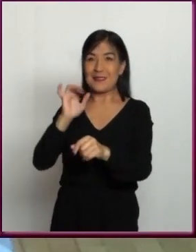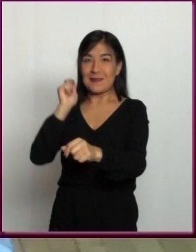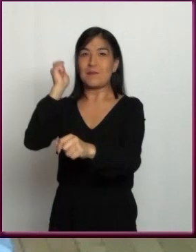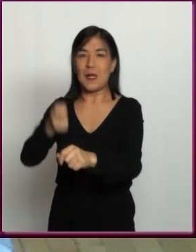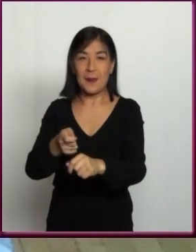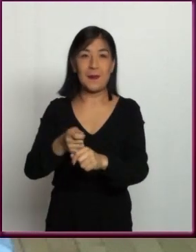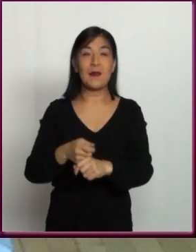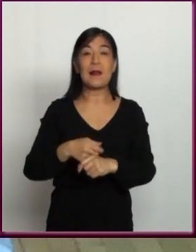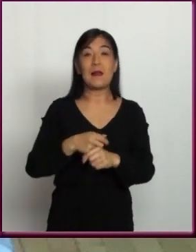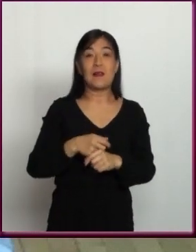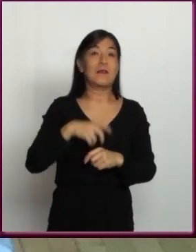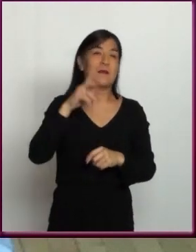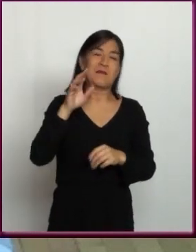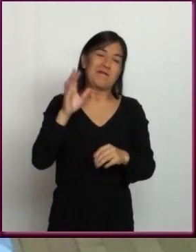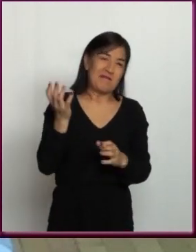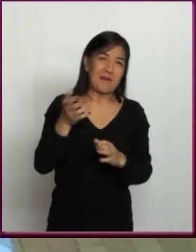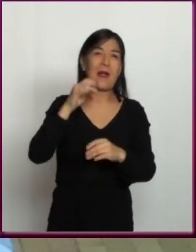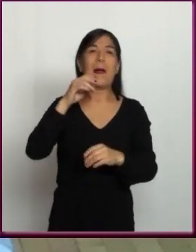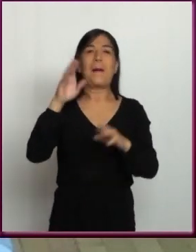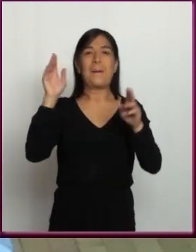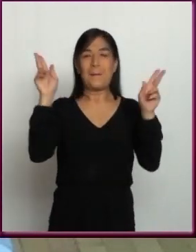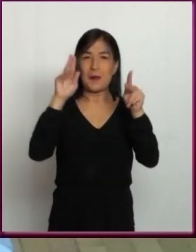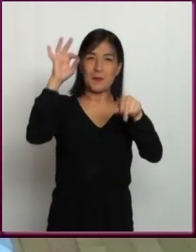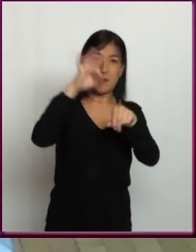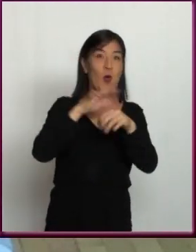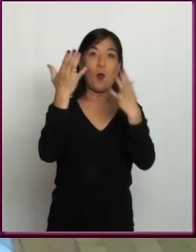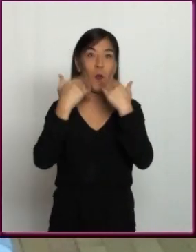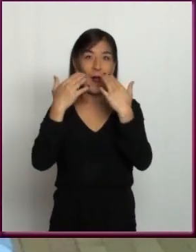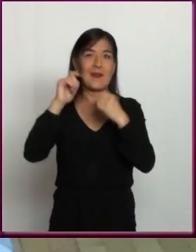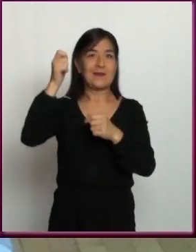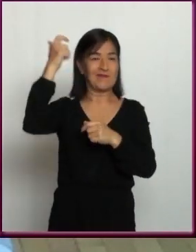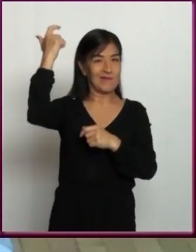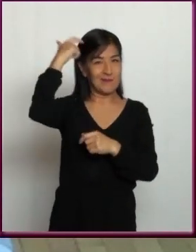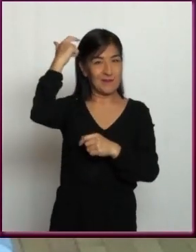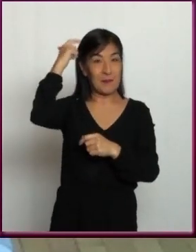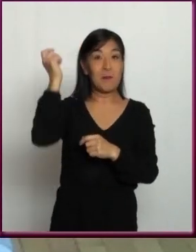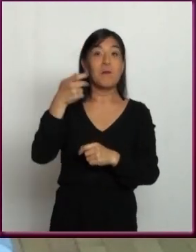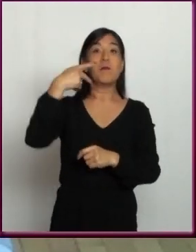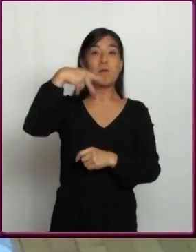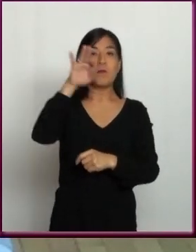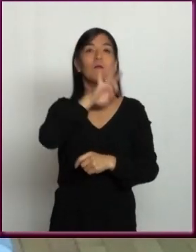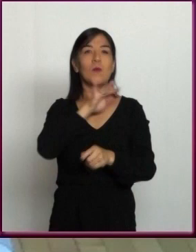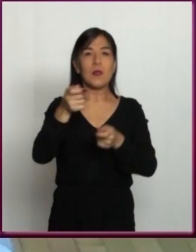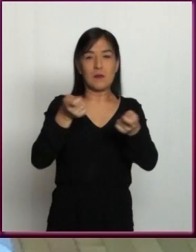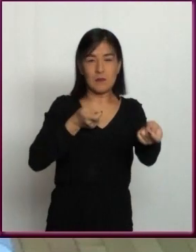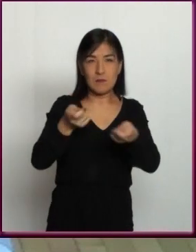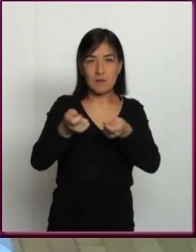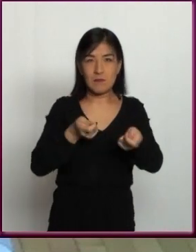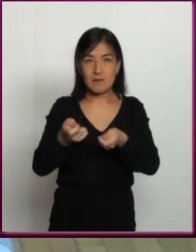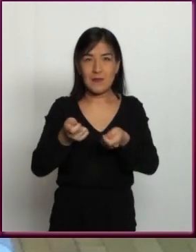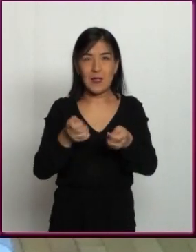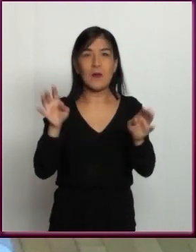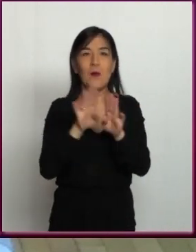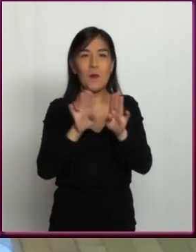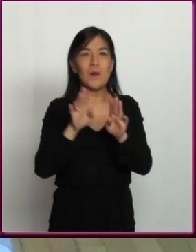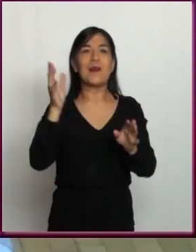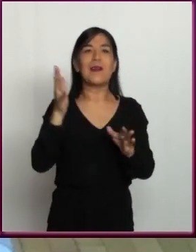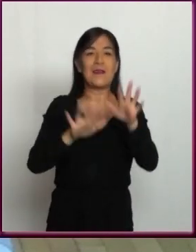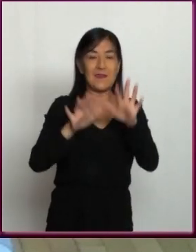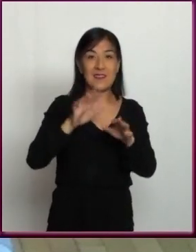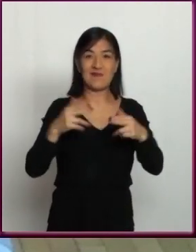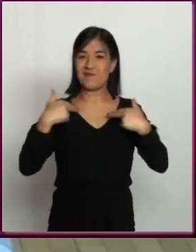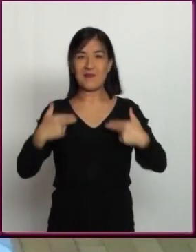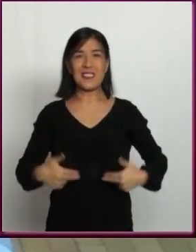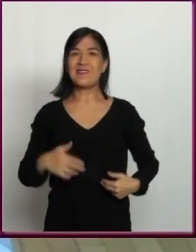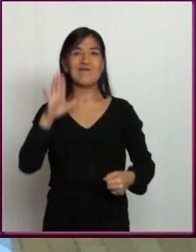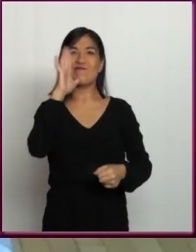moscas no tienen un cerebro propiamente dicho, sí pueden tener un control de vuelo que difícilmente un humano puede